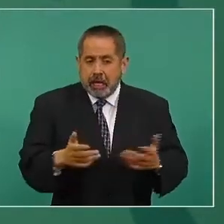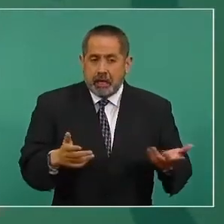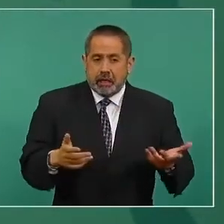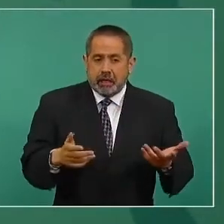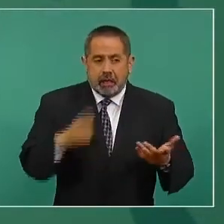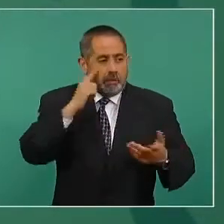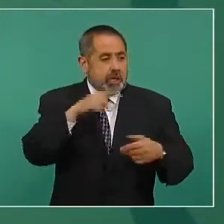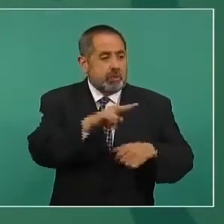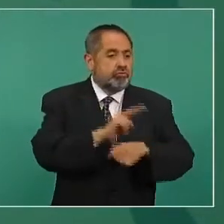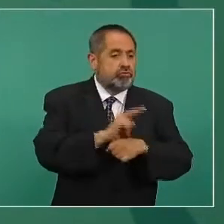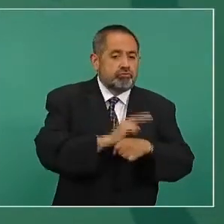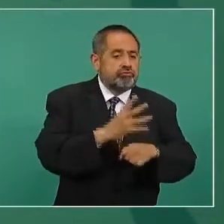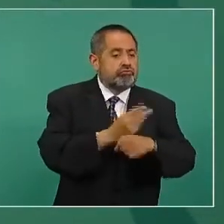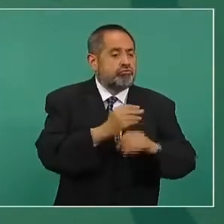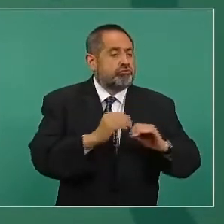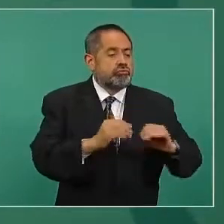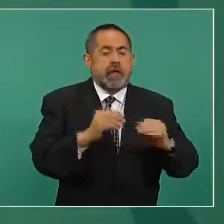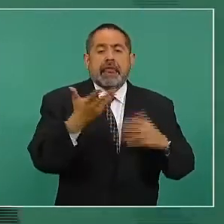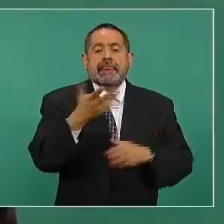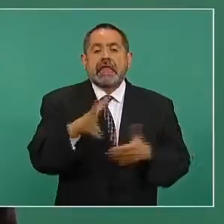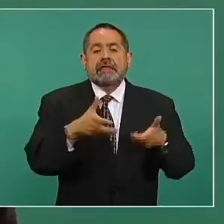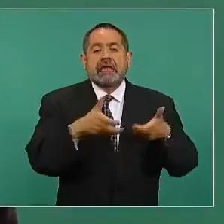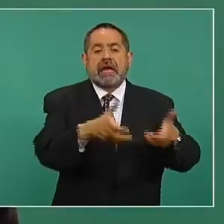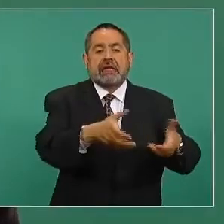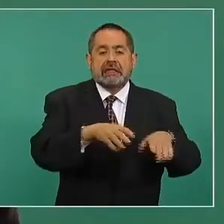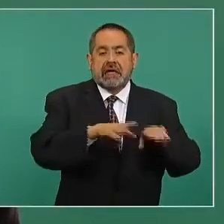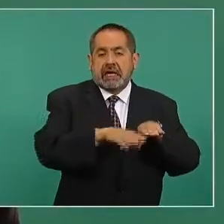por el mantenimiento de 10 carreteras,